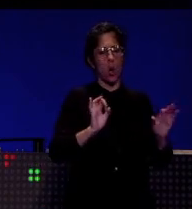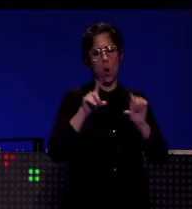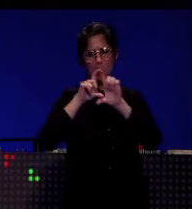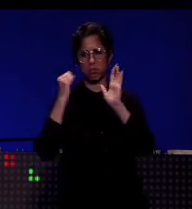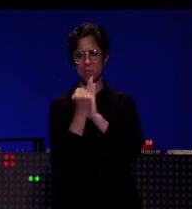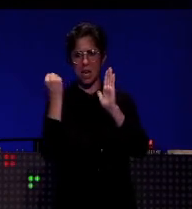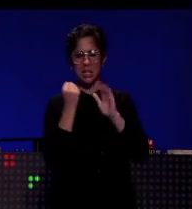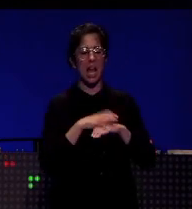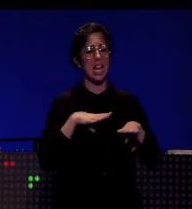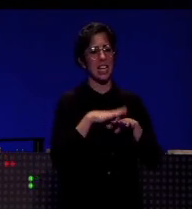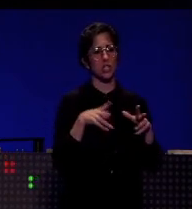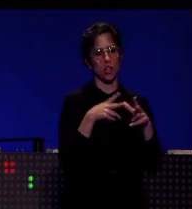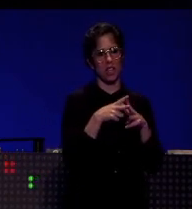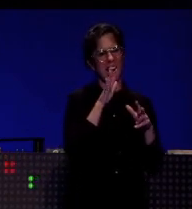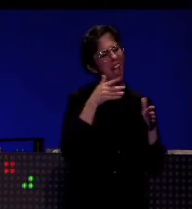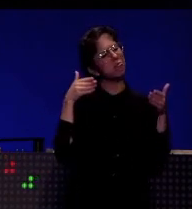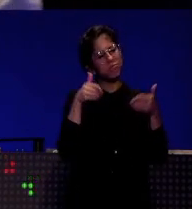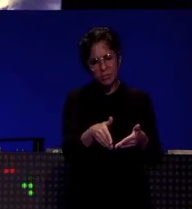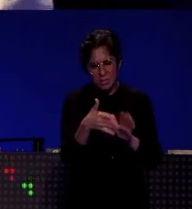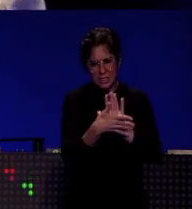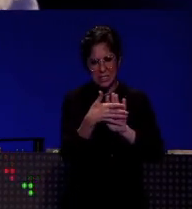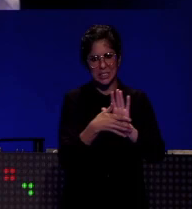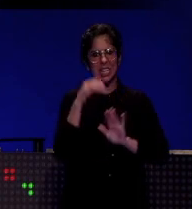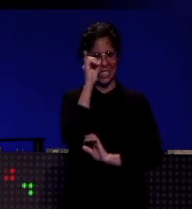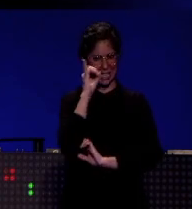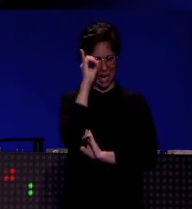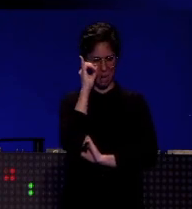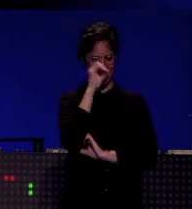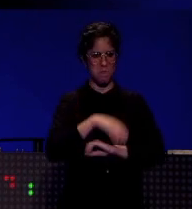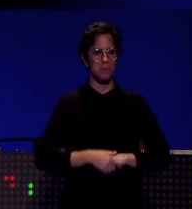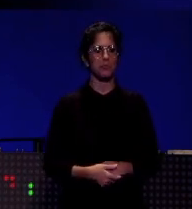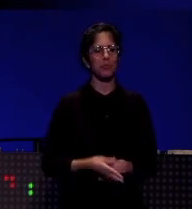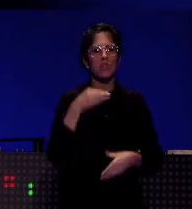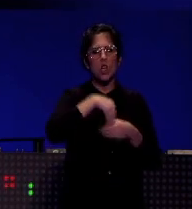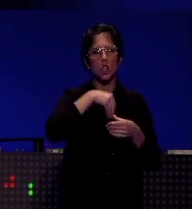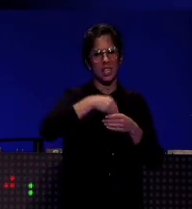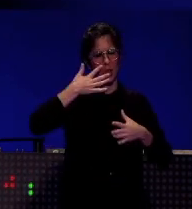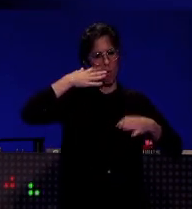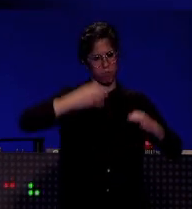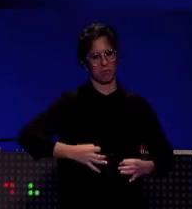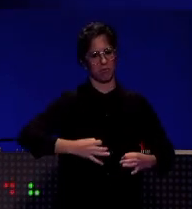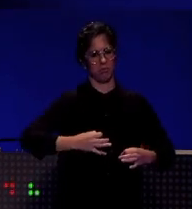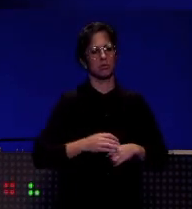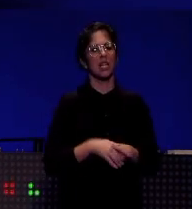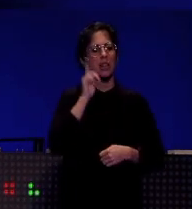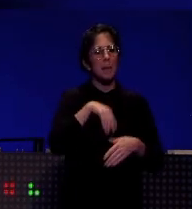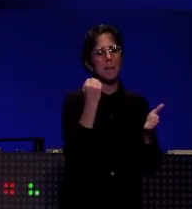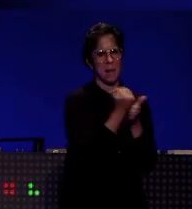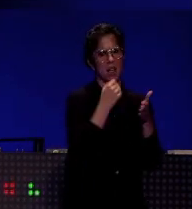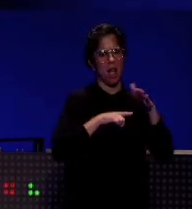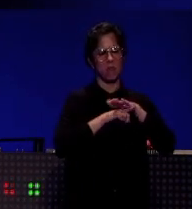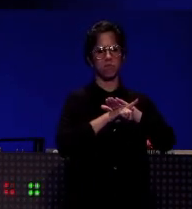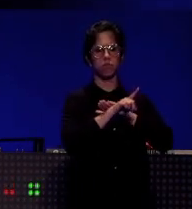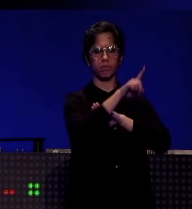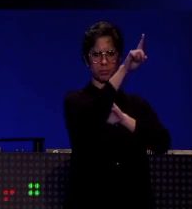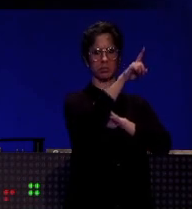concretamente siempre os voy a hablar de instagram contenido auténtico evolucionar con la marca hay que ser fiel a los seguidores